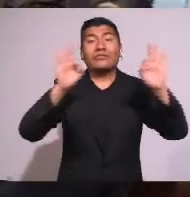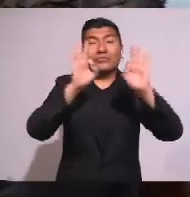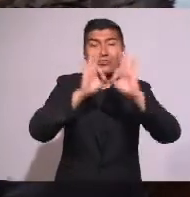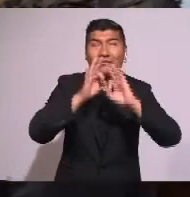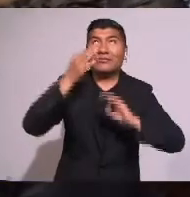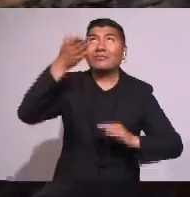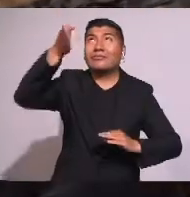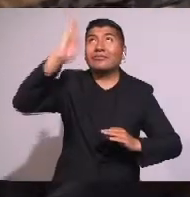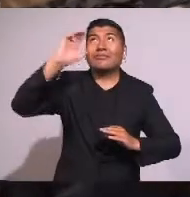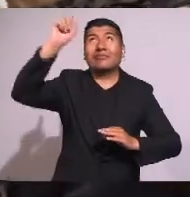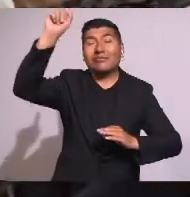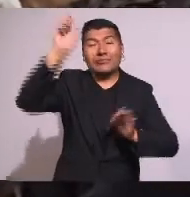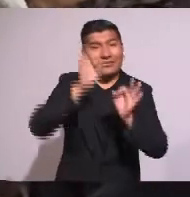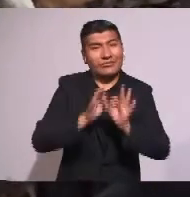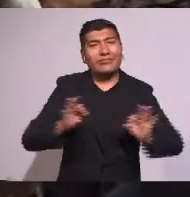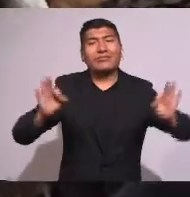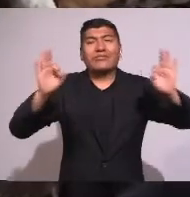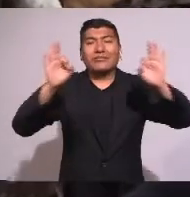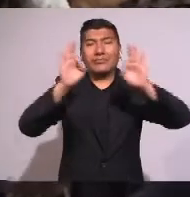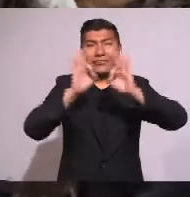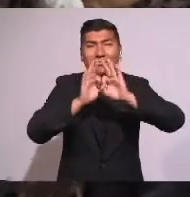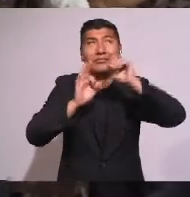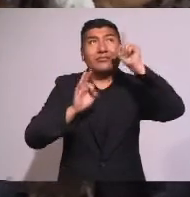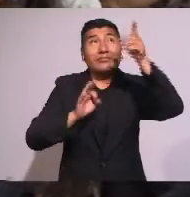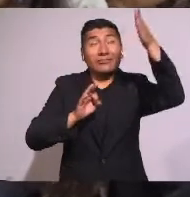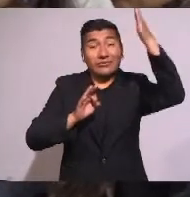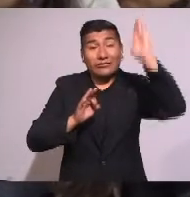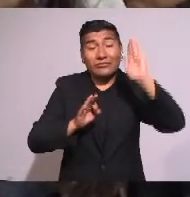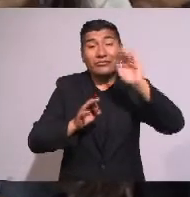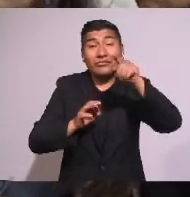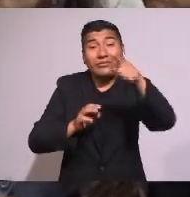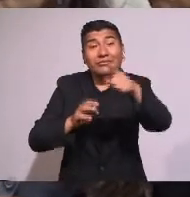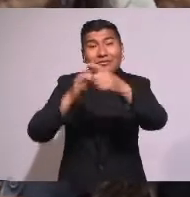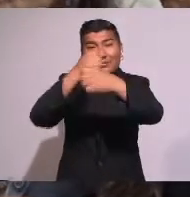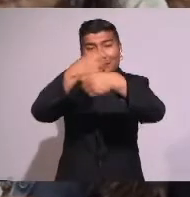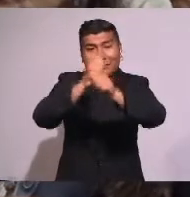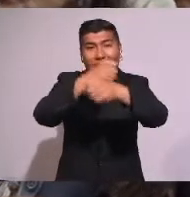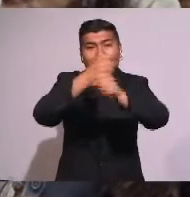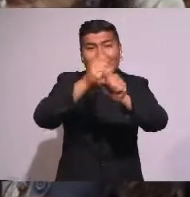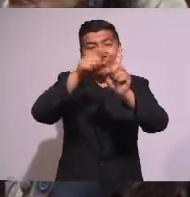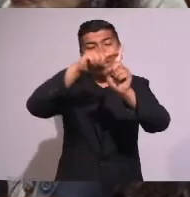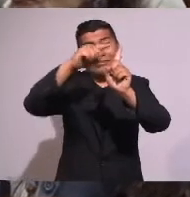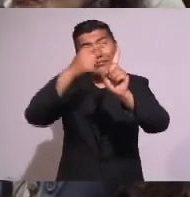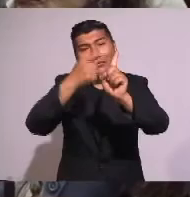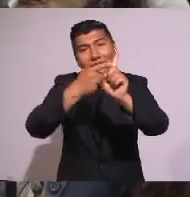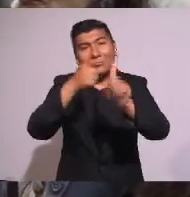Creador, importas a Dios. Y te formó y te creó para